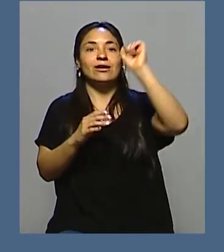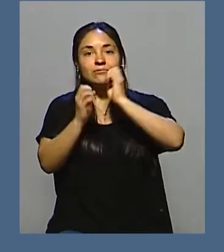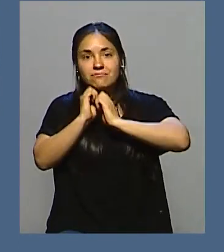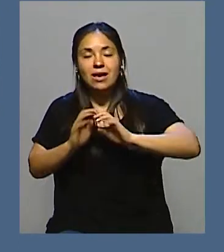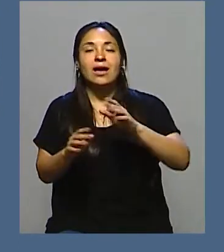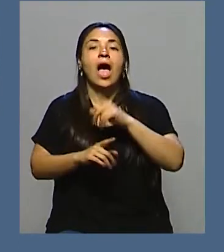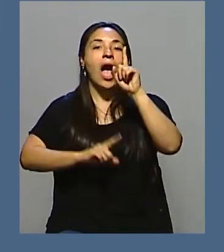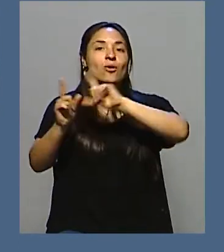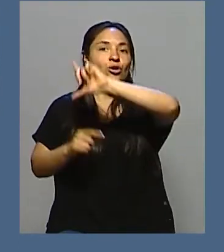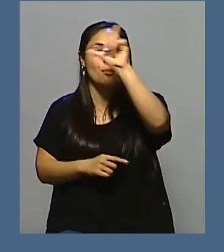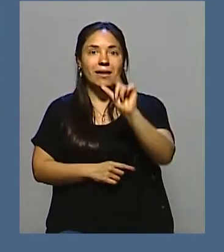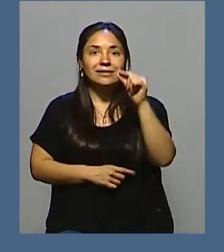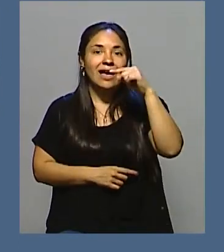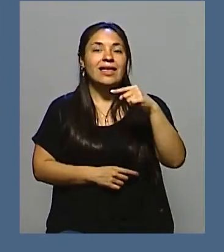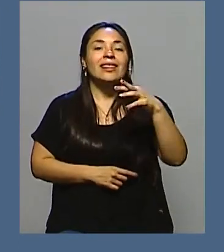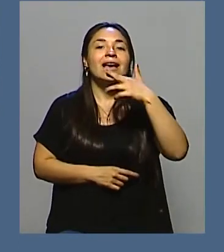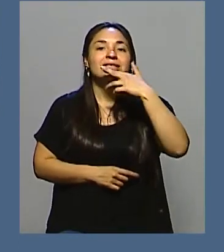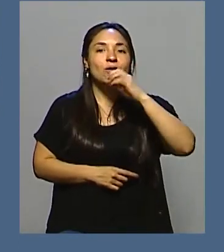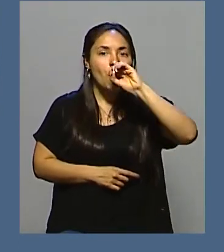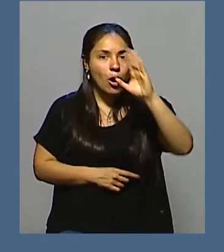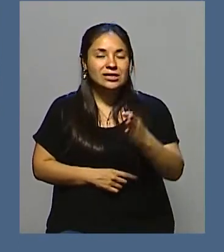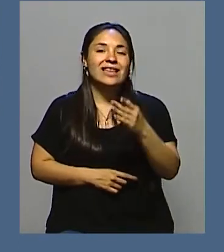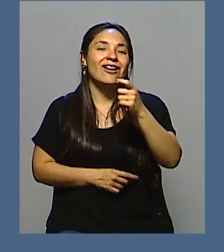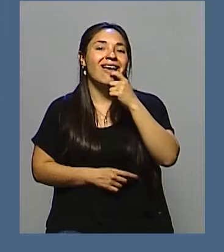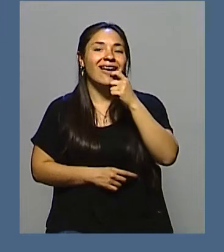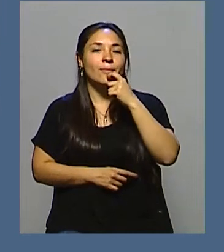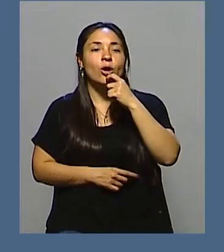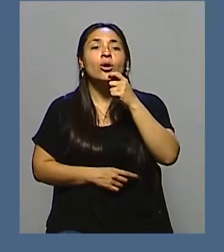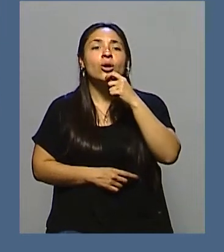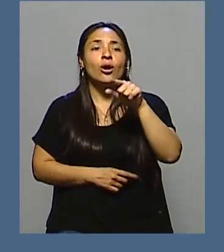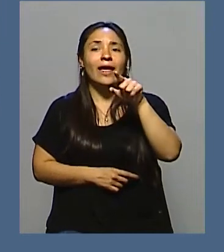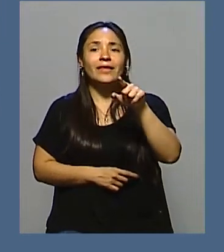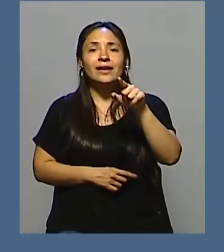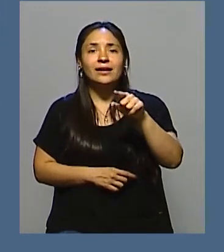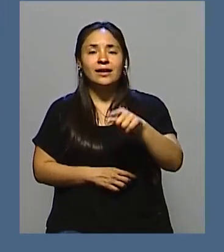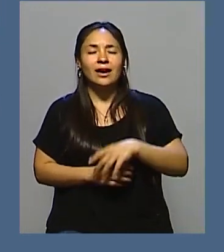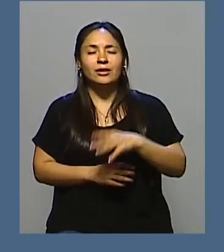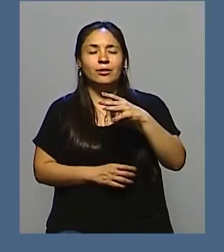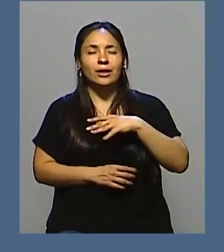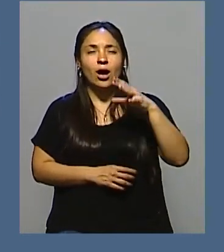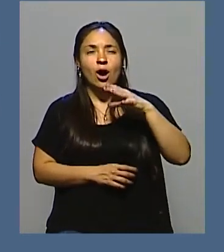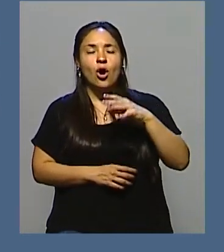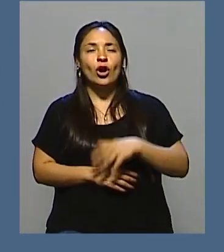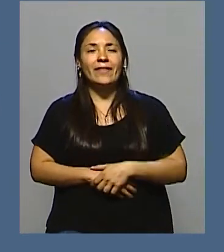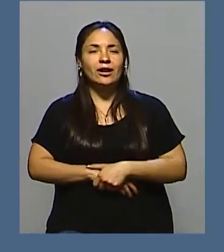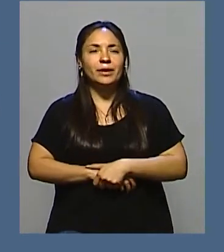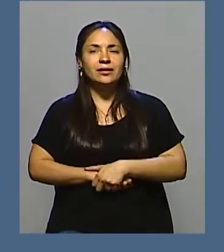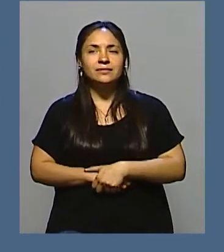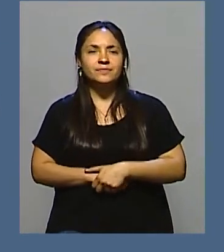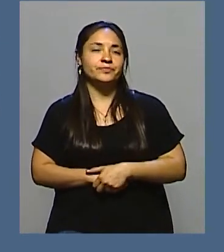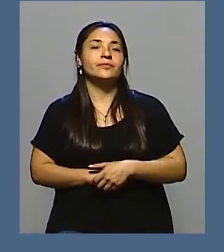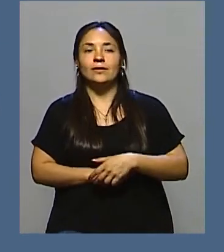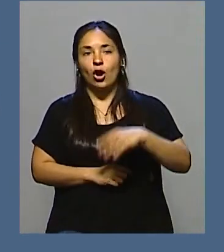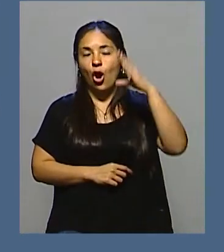al 17%, pensamos a lo de Holanda, no entra para nada con la guerra en Ucrania.